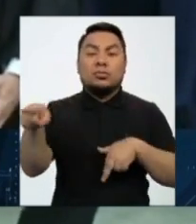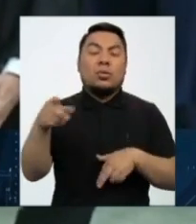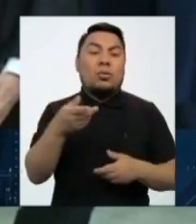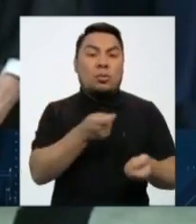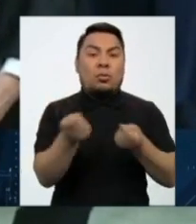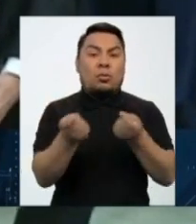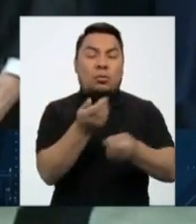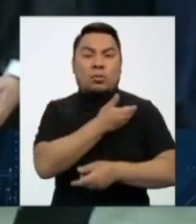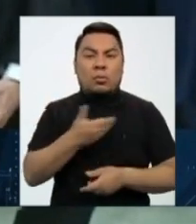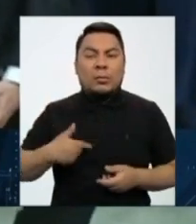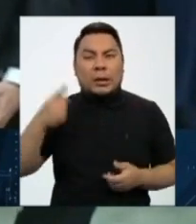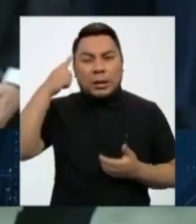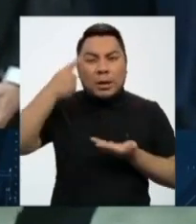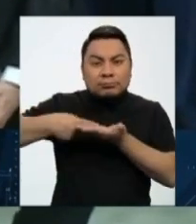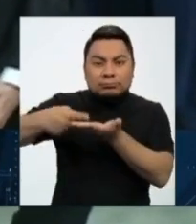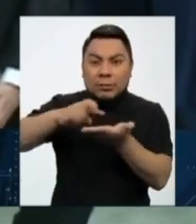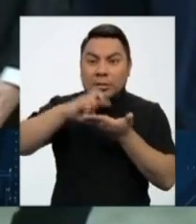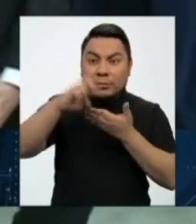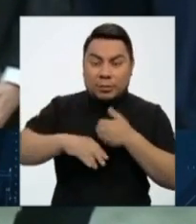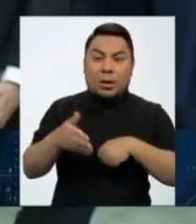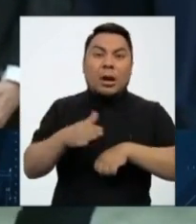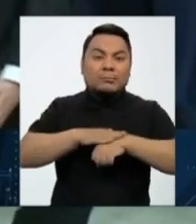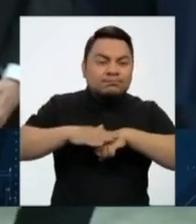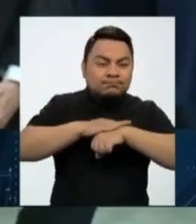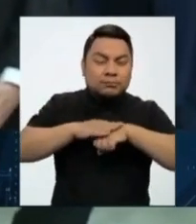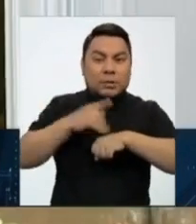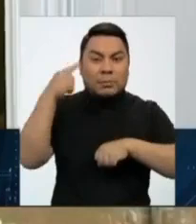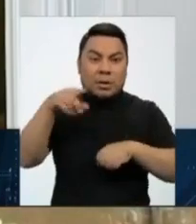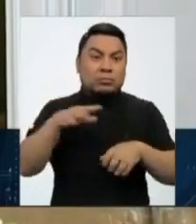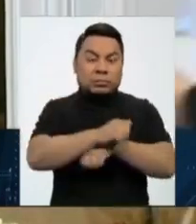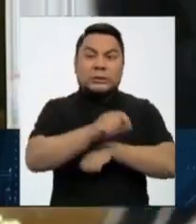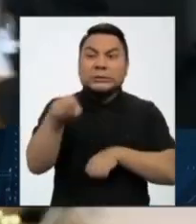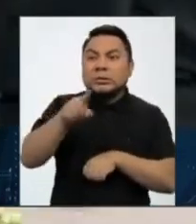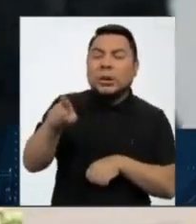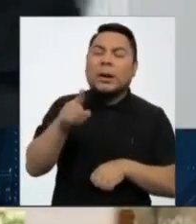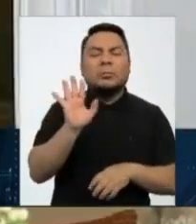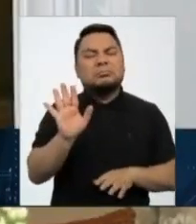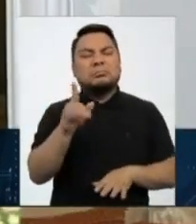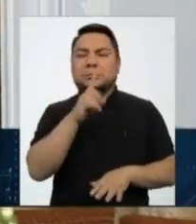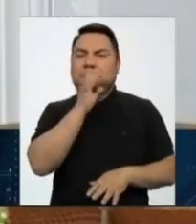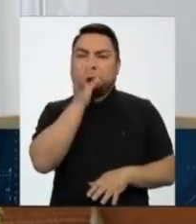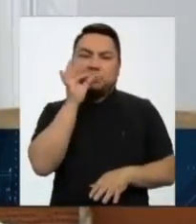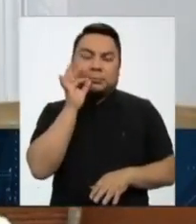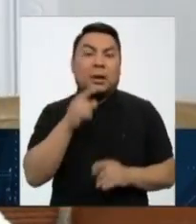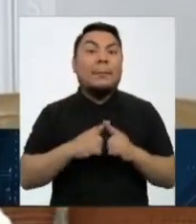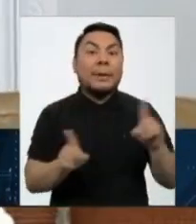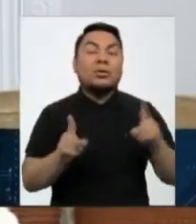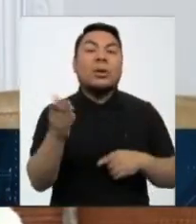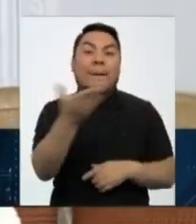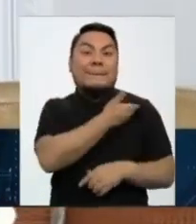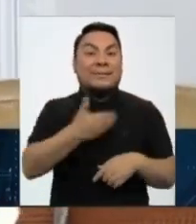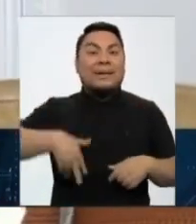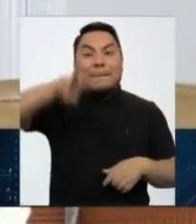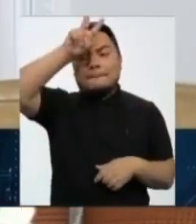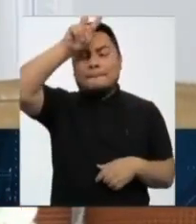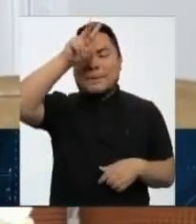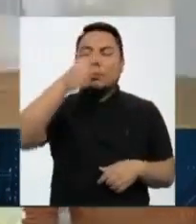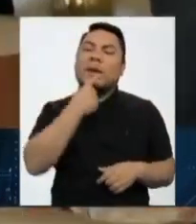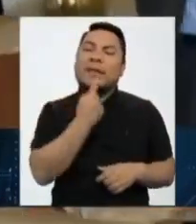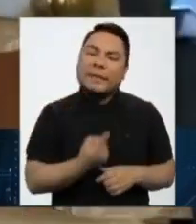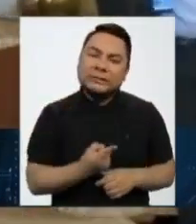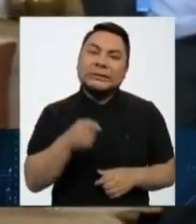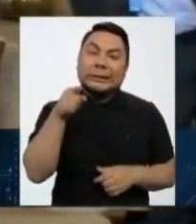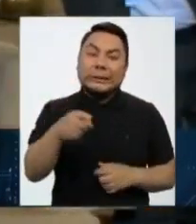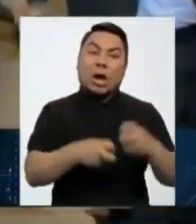contempla un plan militar como opción para resolver la crisis venezolana. Al respecto, el presidente de Perú, Martín Vizcarra, aseguró que